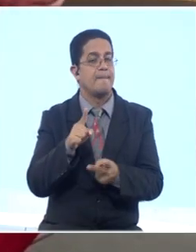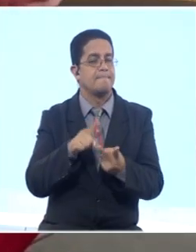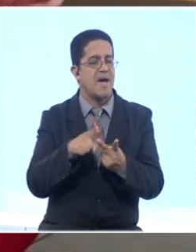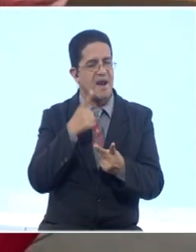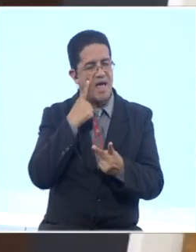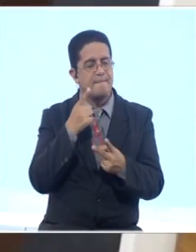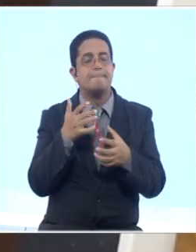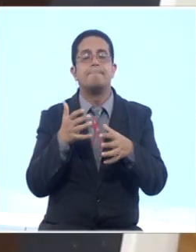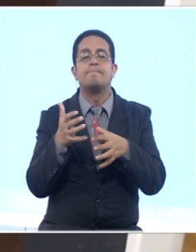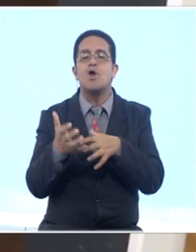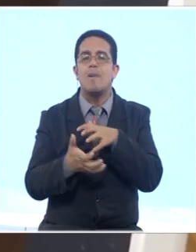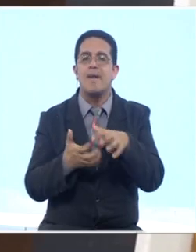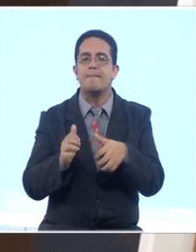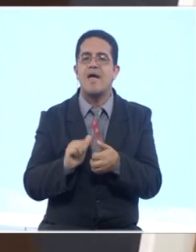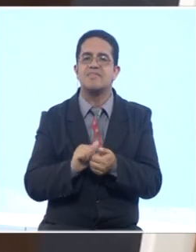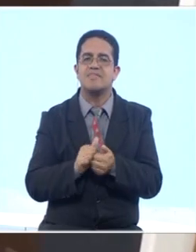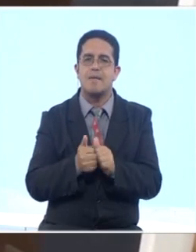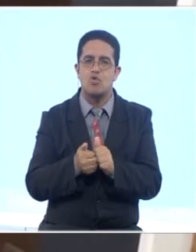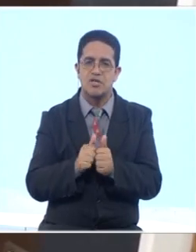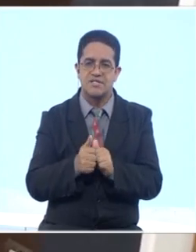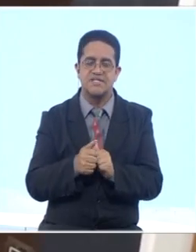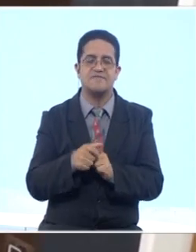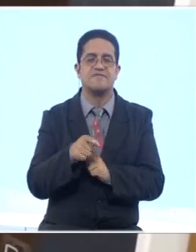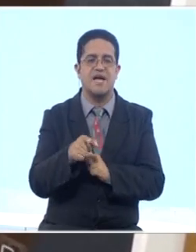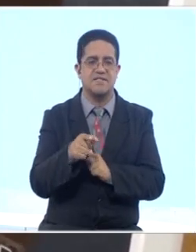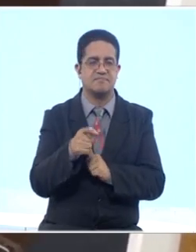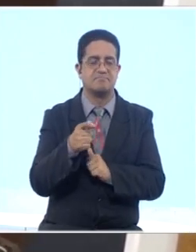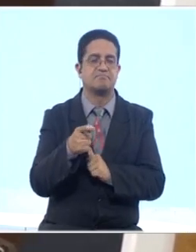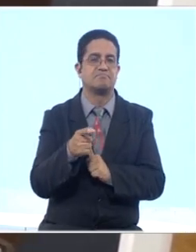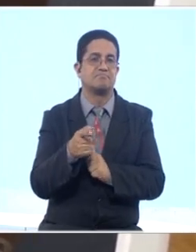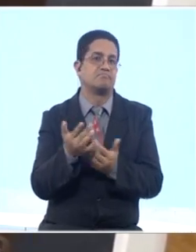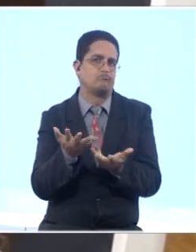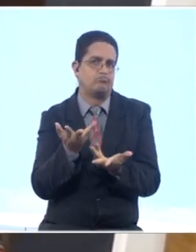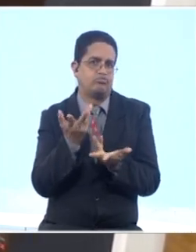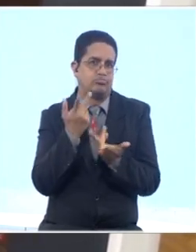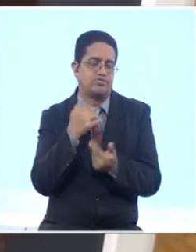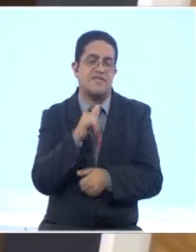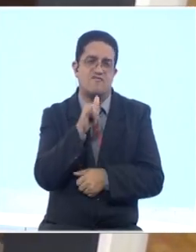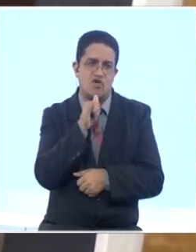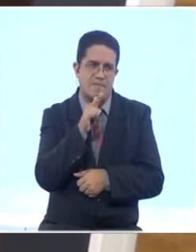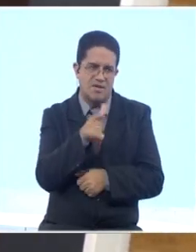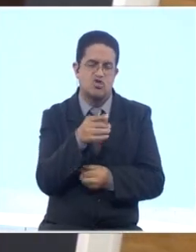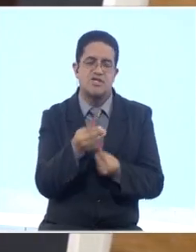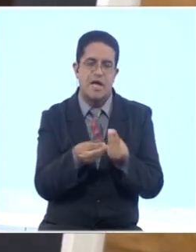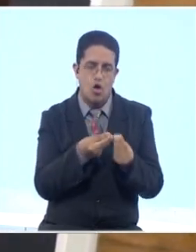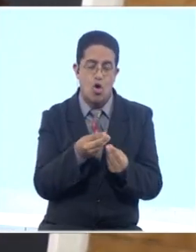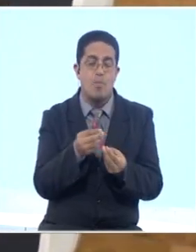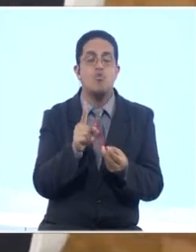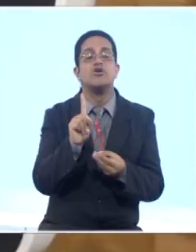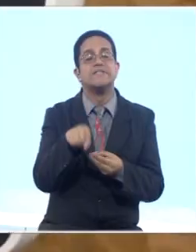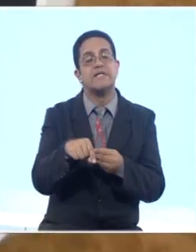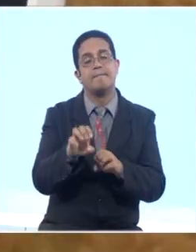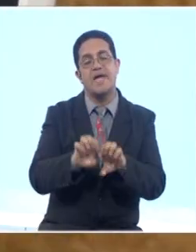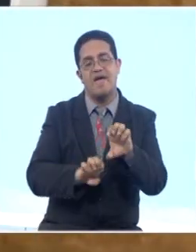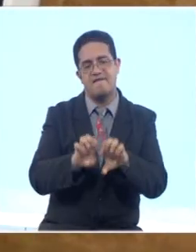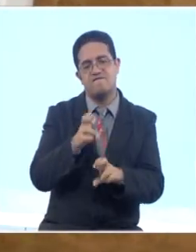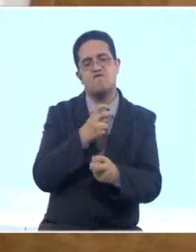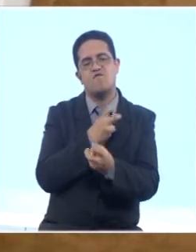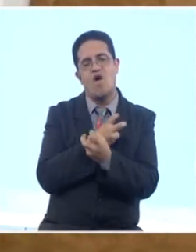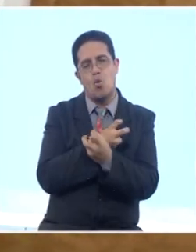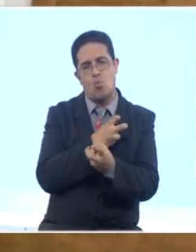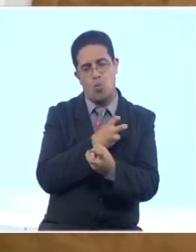lesiones deportivas, pero nos da una visión más extensa de lo que sería la lesión. Y también podemos evaluar hueso,